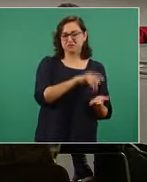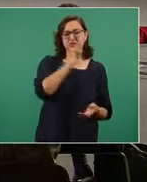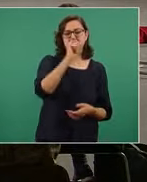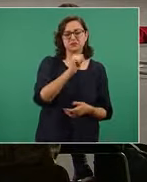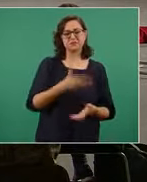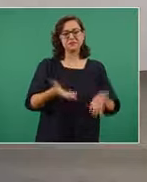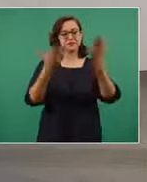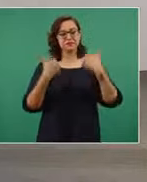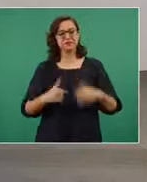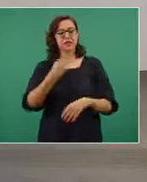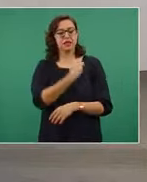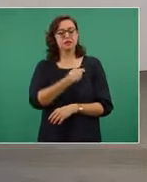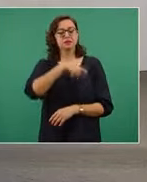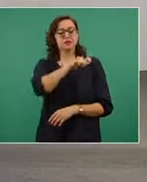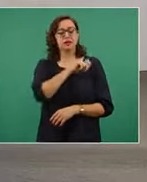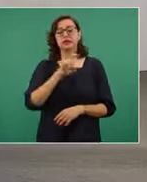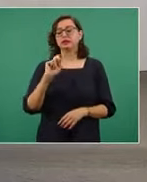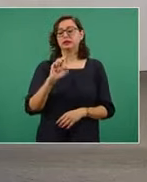33 de aprobación,